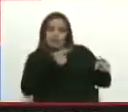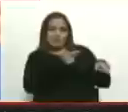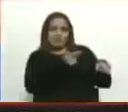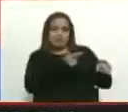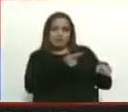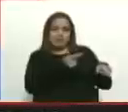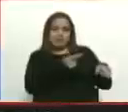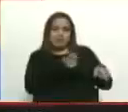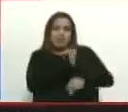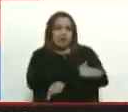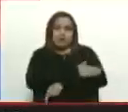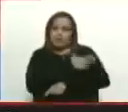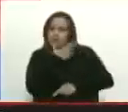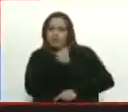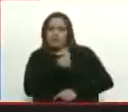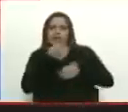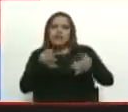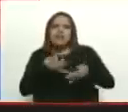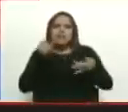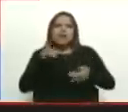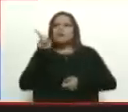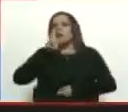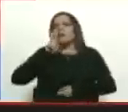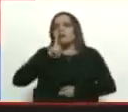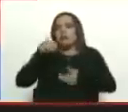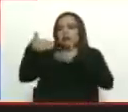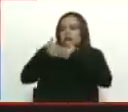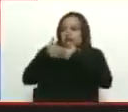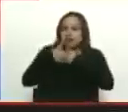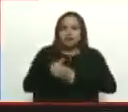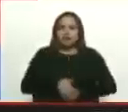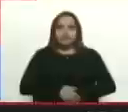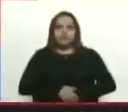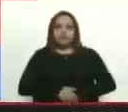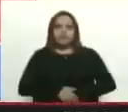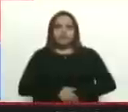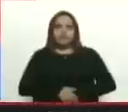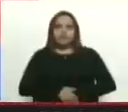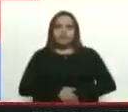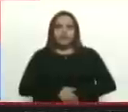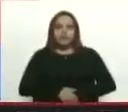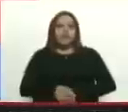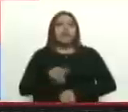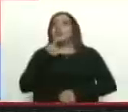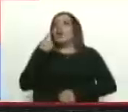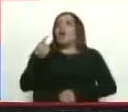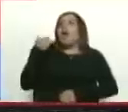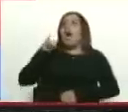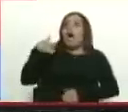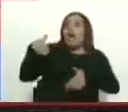Ellos no, ellos lo usan como una excusa. Y ya más ahora nos deben la elección del 2020. Ah,